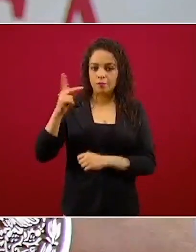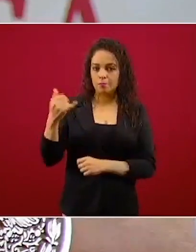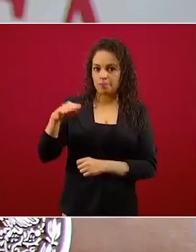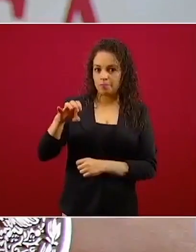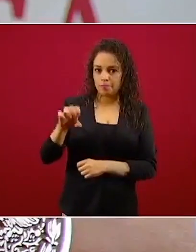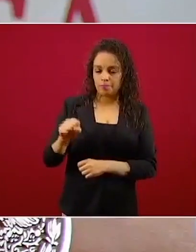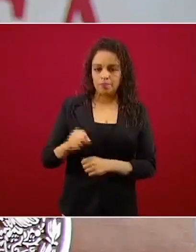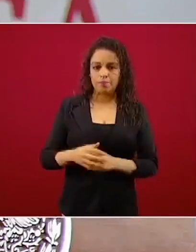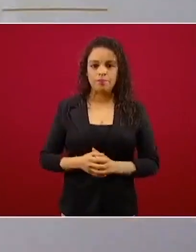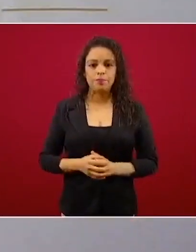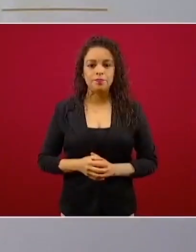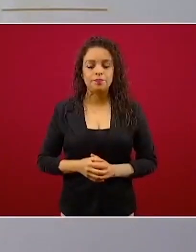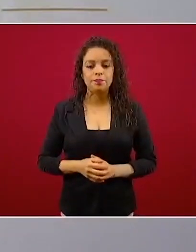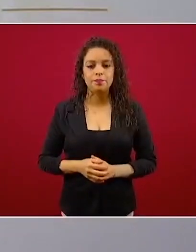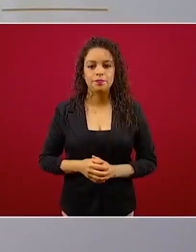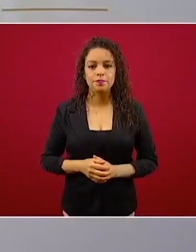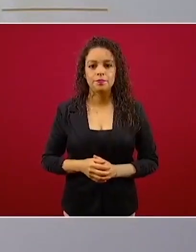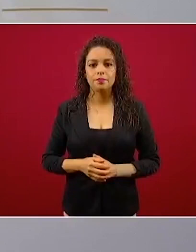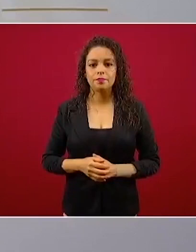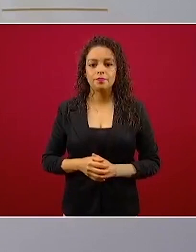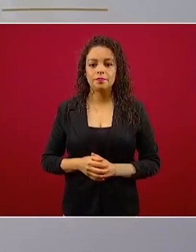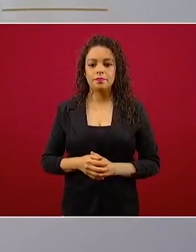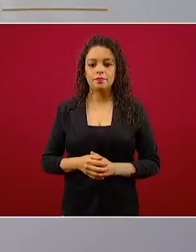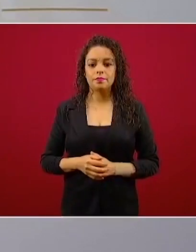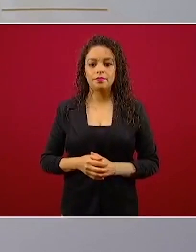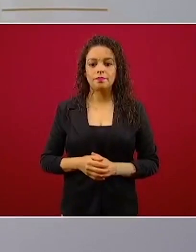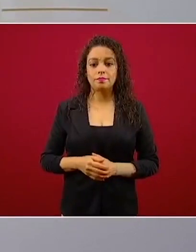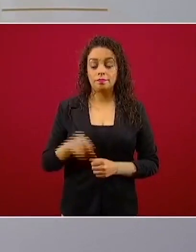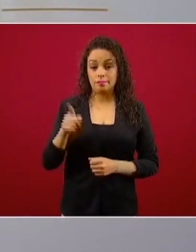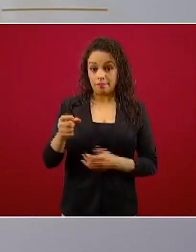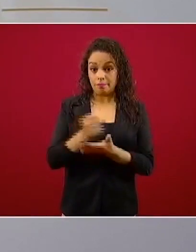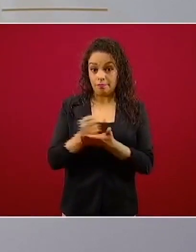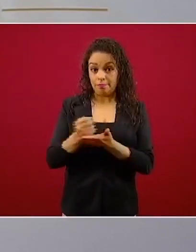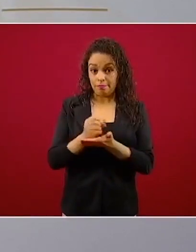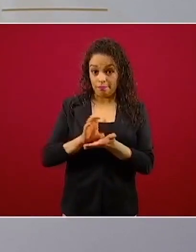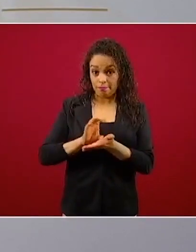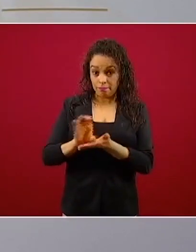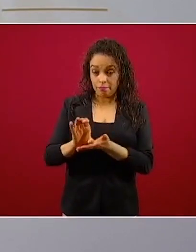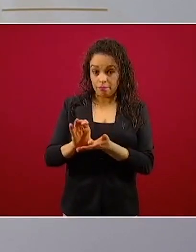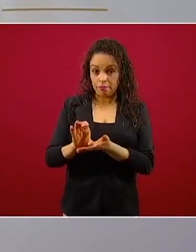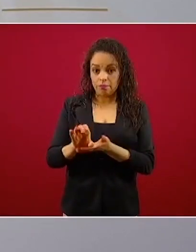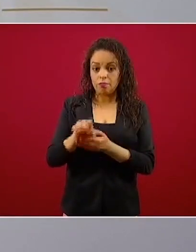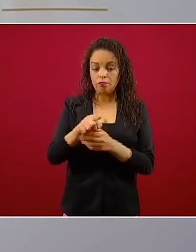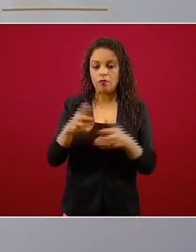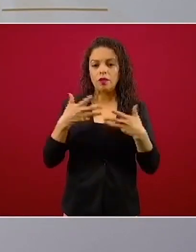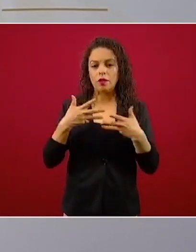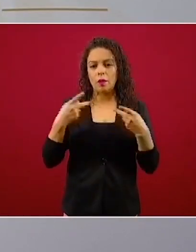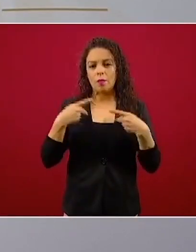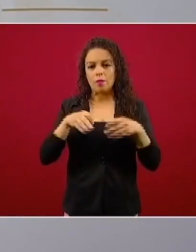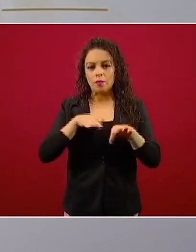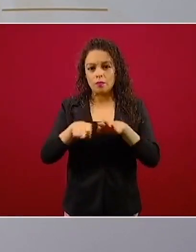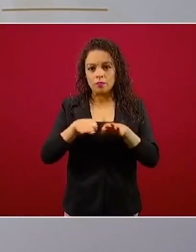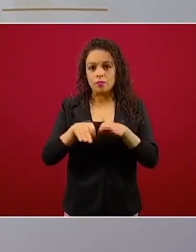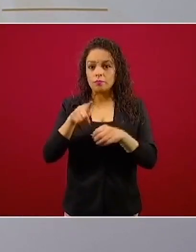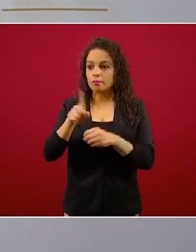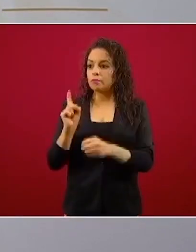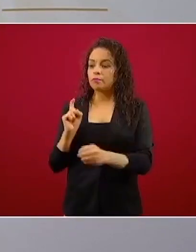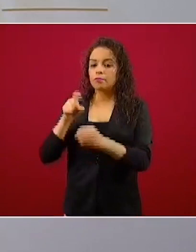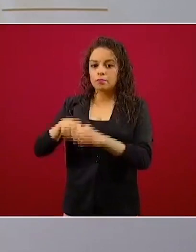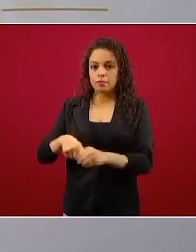crédito de pequeños empresarios que tienen trabajadores inscritos en el Seguro